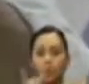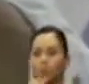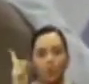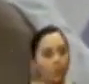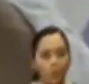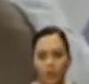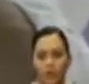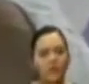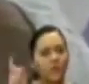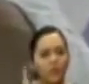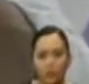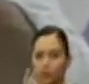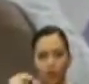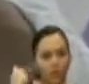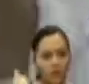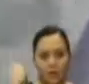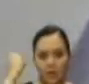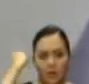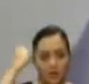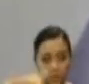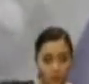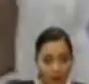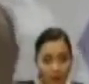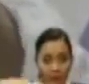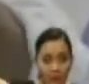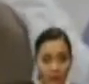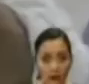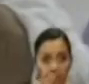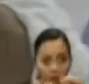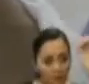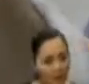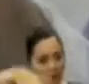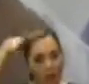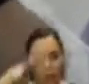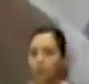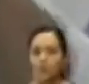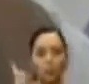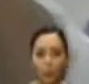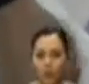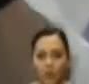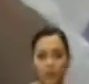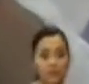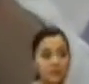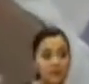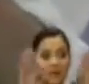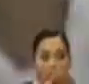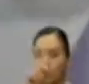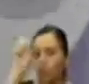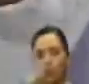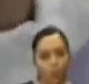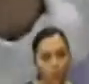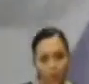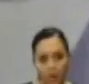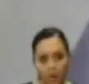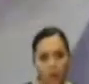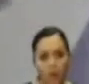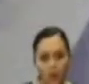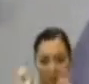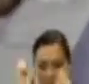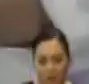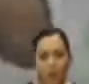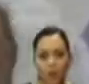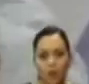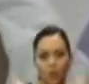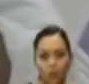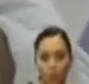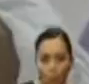No tienen derecho a bloquear nuestras carreteras porque atentan contra derechos de los demás. No tienen derecho a romper nuestras carreteras, como hacen con pico, ¿no? A